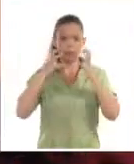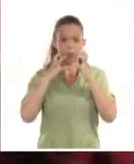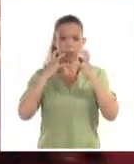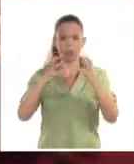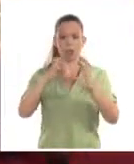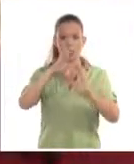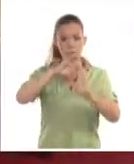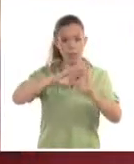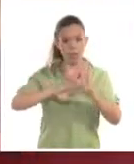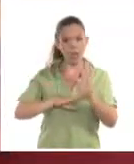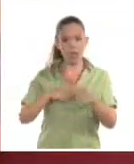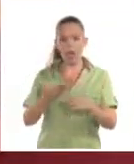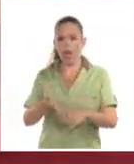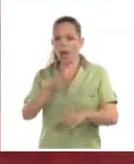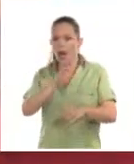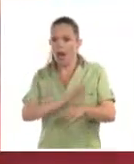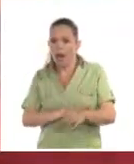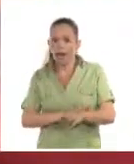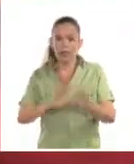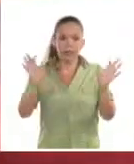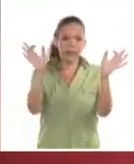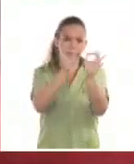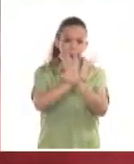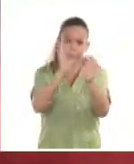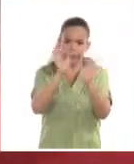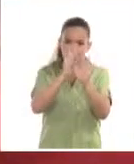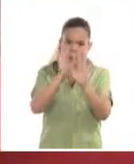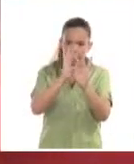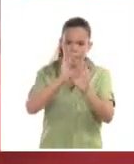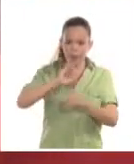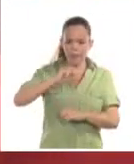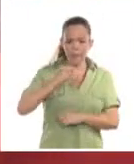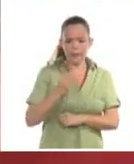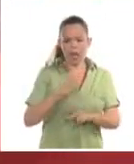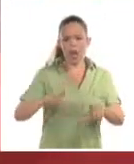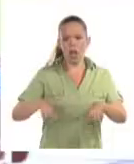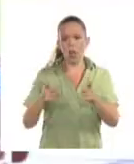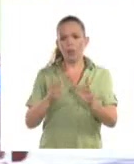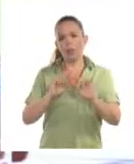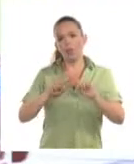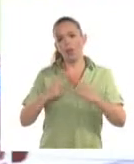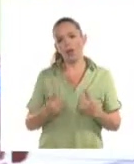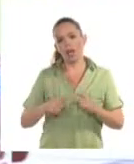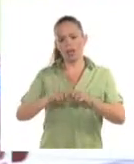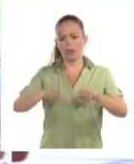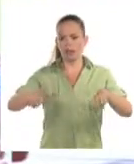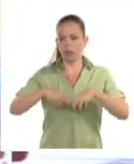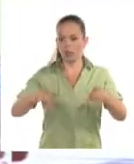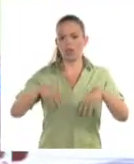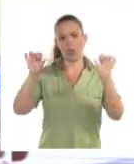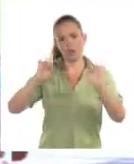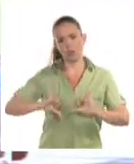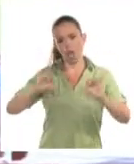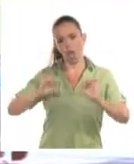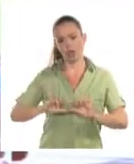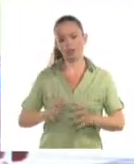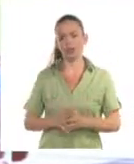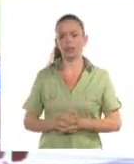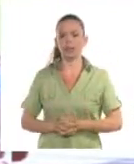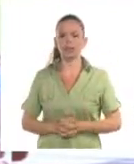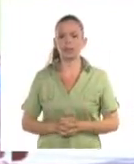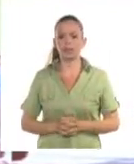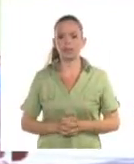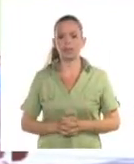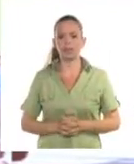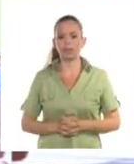previstas no se aplicarán hasta que estén creadas todas las condiciones las proyecciones del gobierno es el hilo